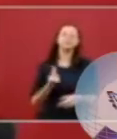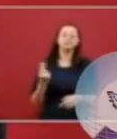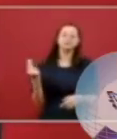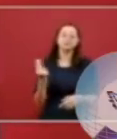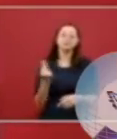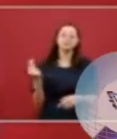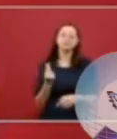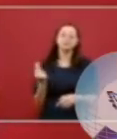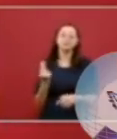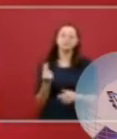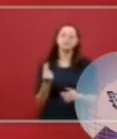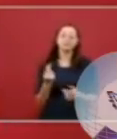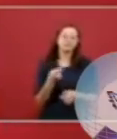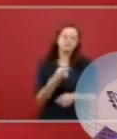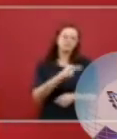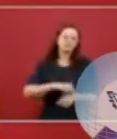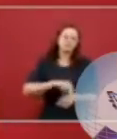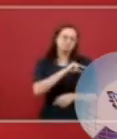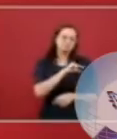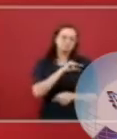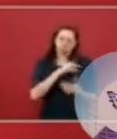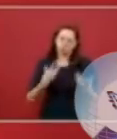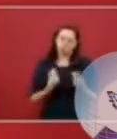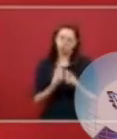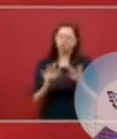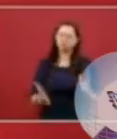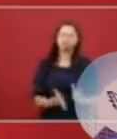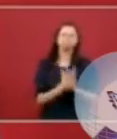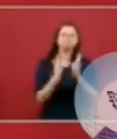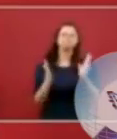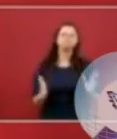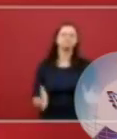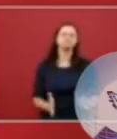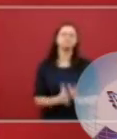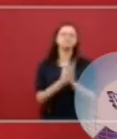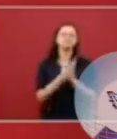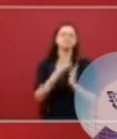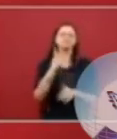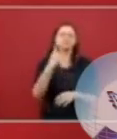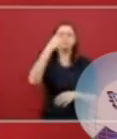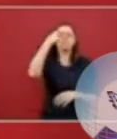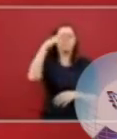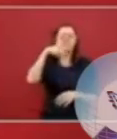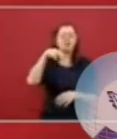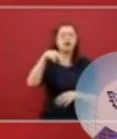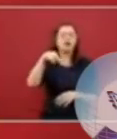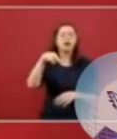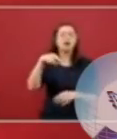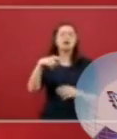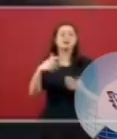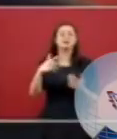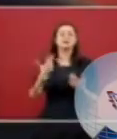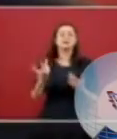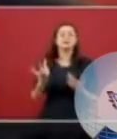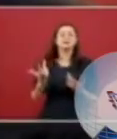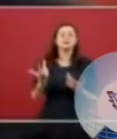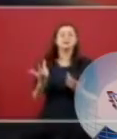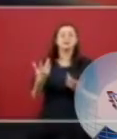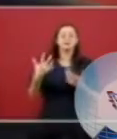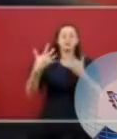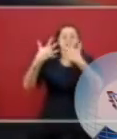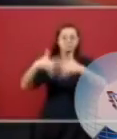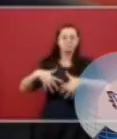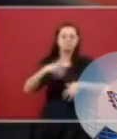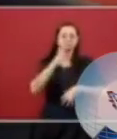la participación del sector privado para el rescate de la